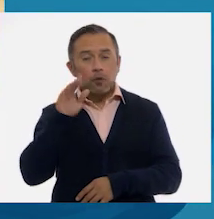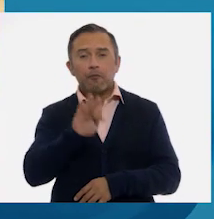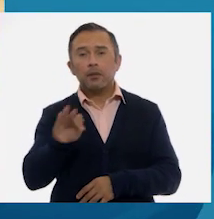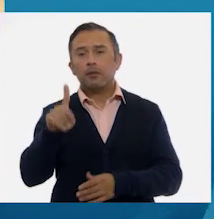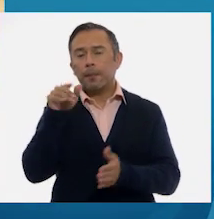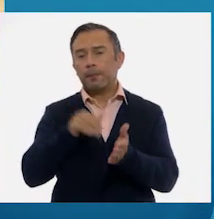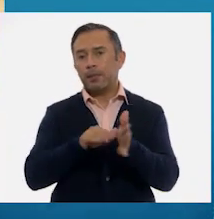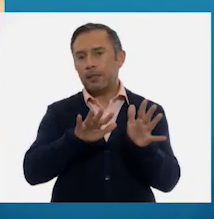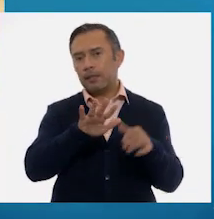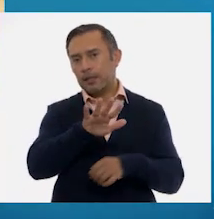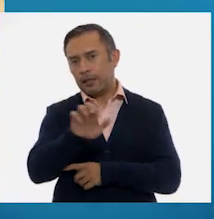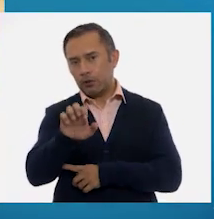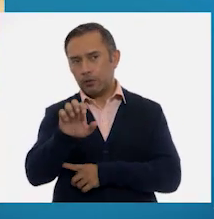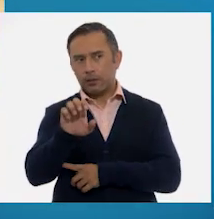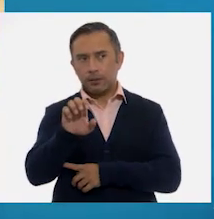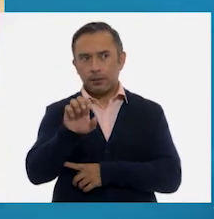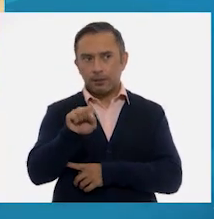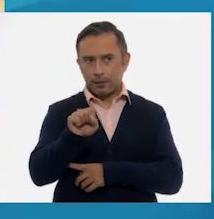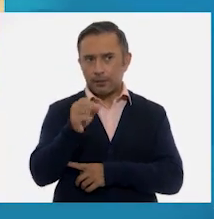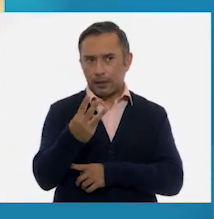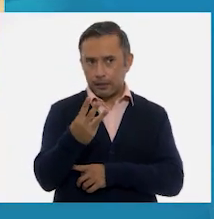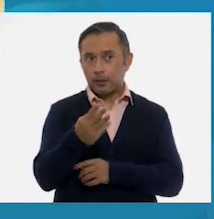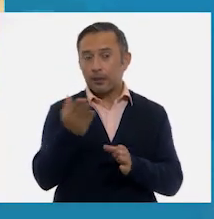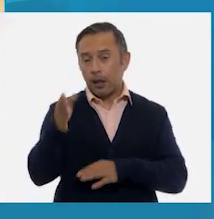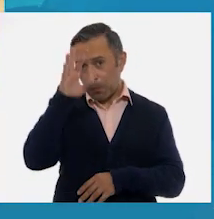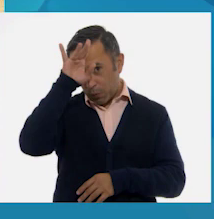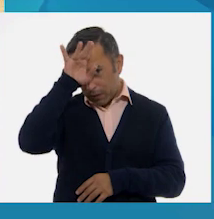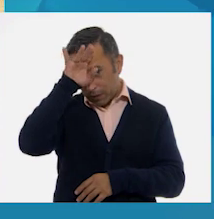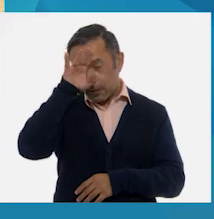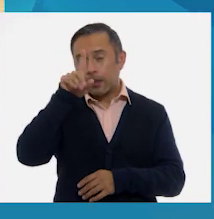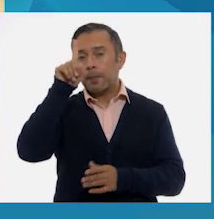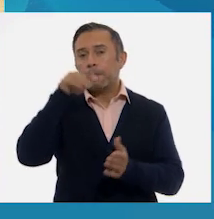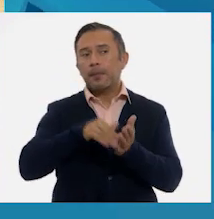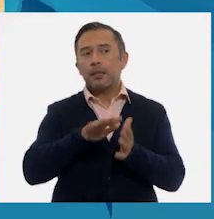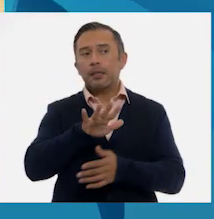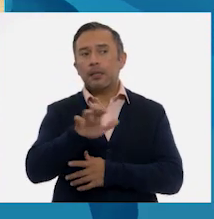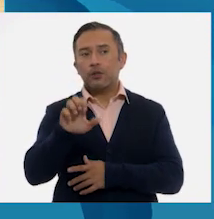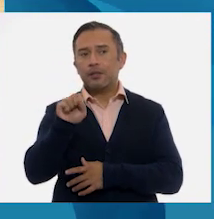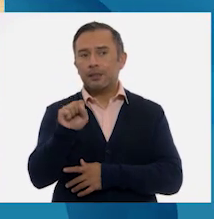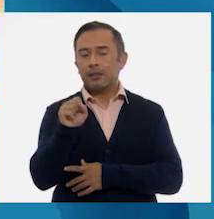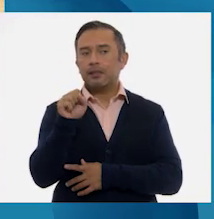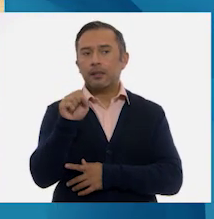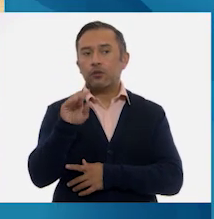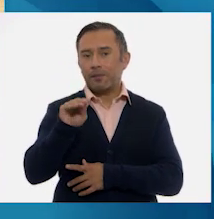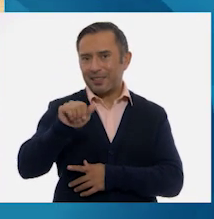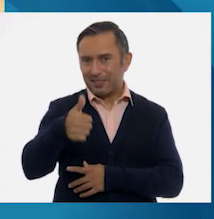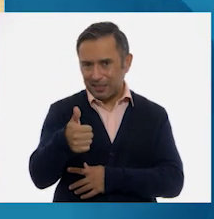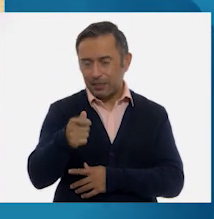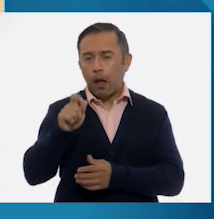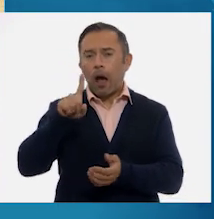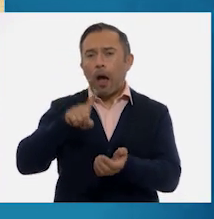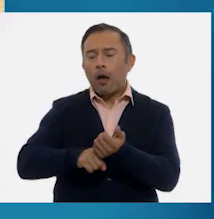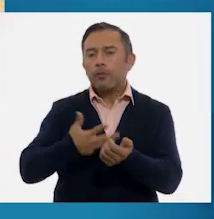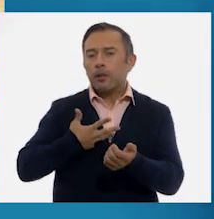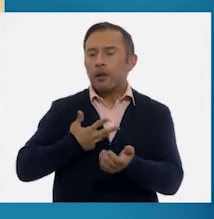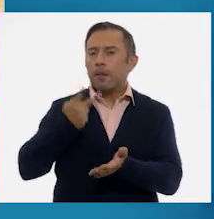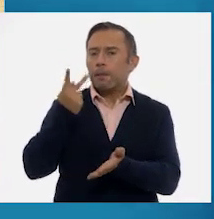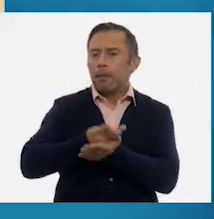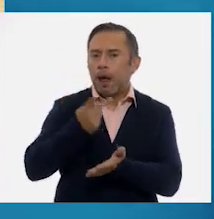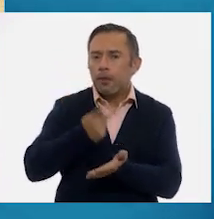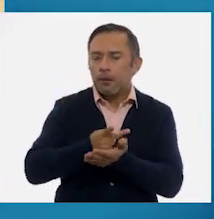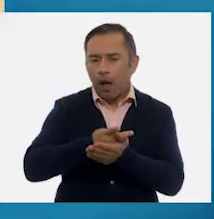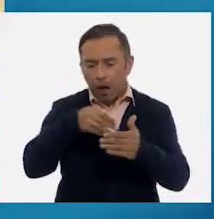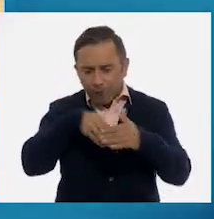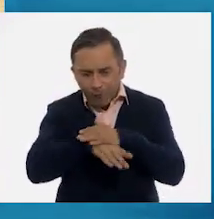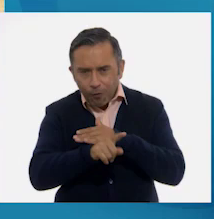1563 y Monterrey en 1596, impulsadas por los yacimientos de plata y la explotación